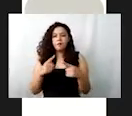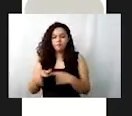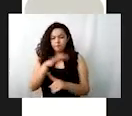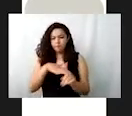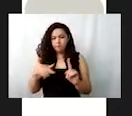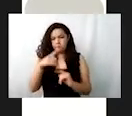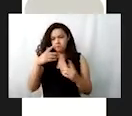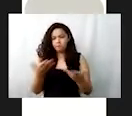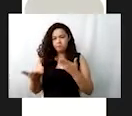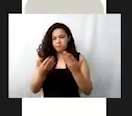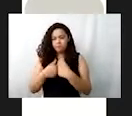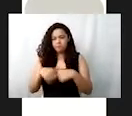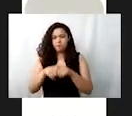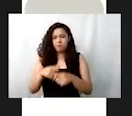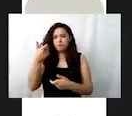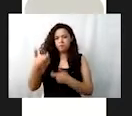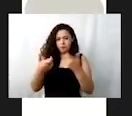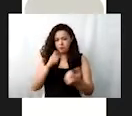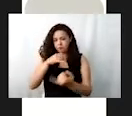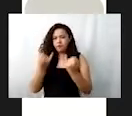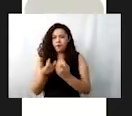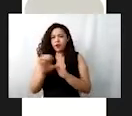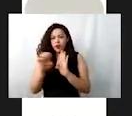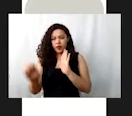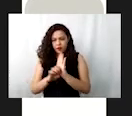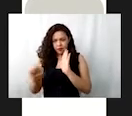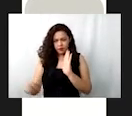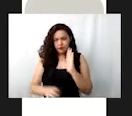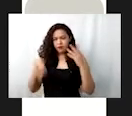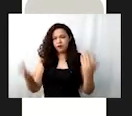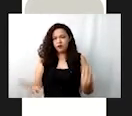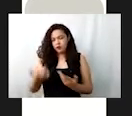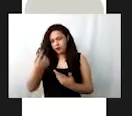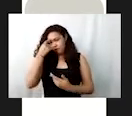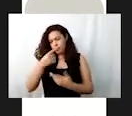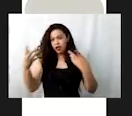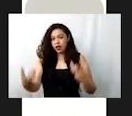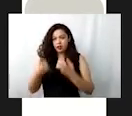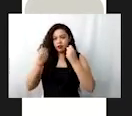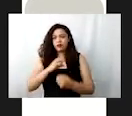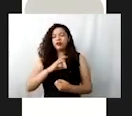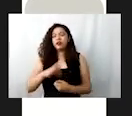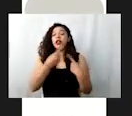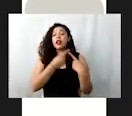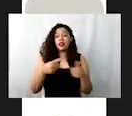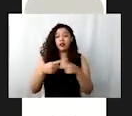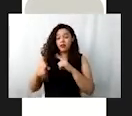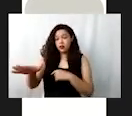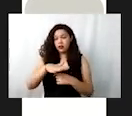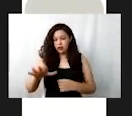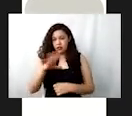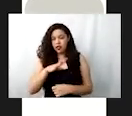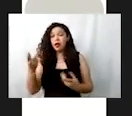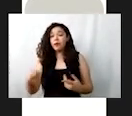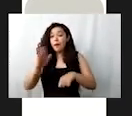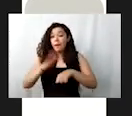socialización, financiación, también hay algunos ejemplos que ya podemos rescatar que se están dando en distintos sectores, pero